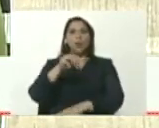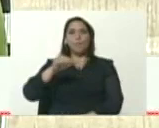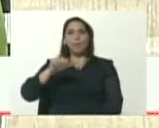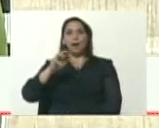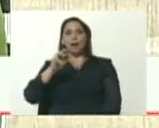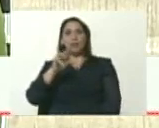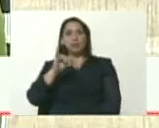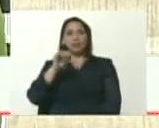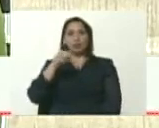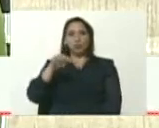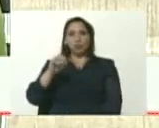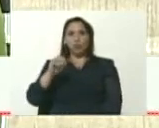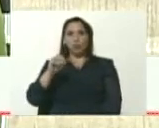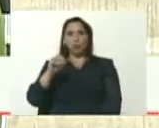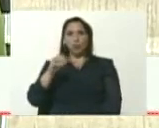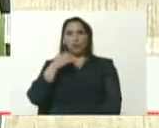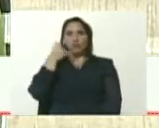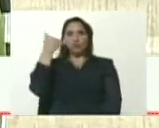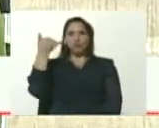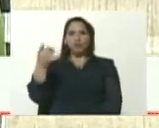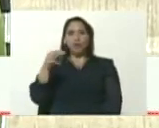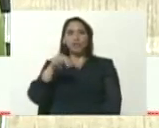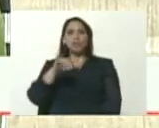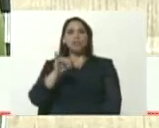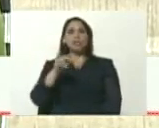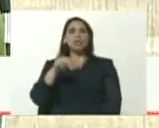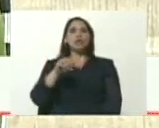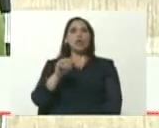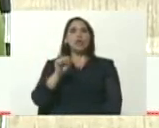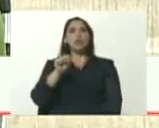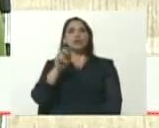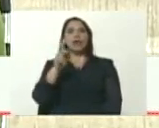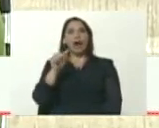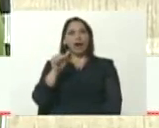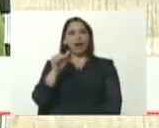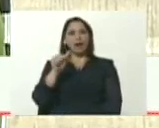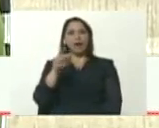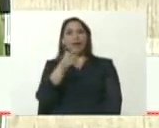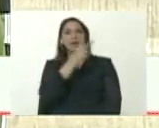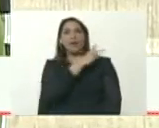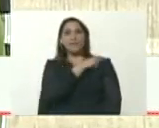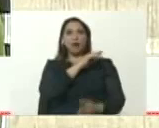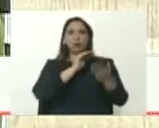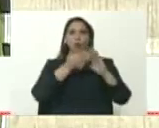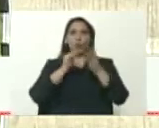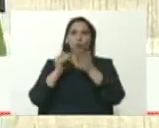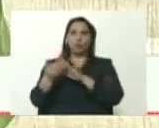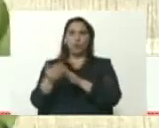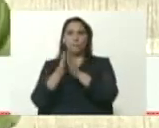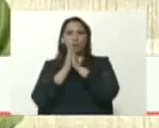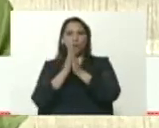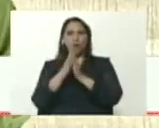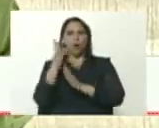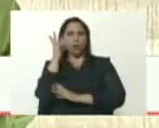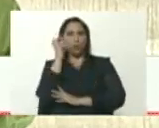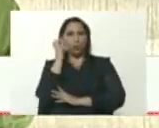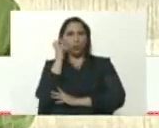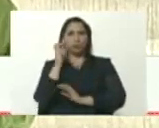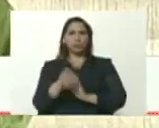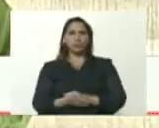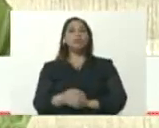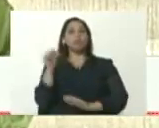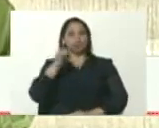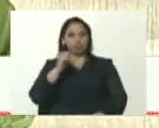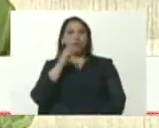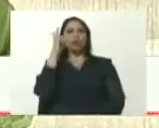He llamado a Ninoska González Marcano, jefa de comunidad. Ninoska, ¿me escucha? Sí, le